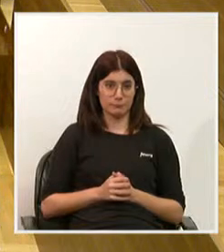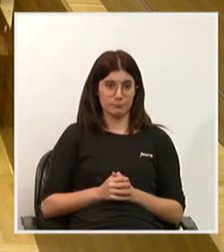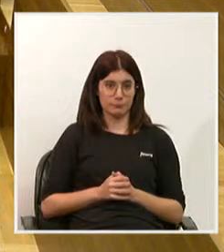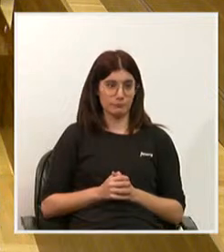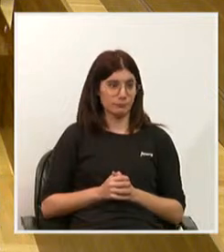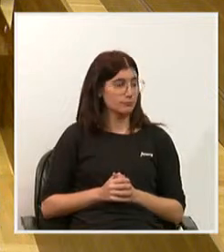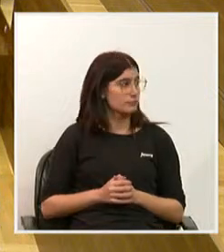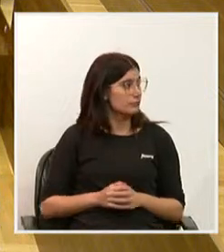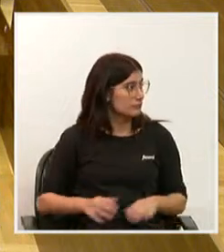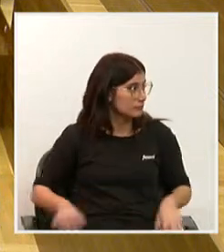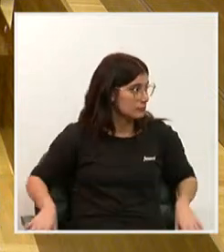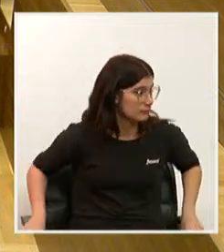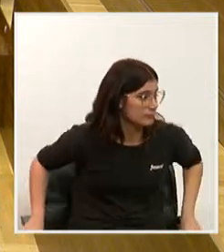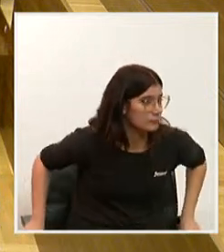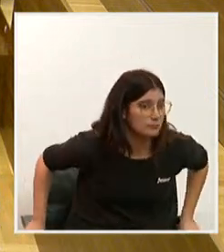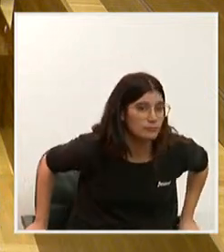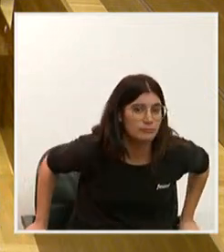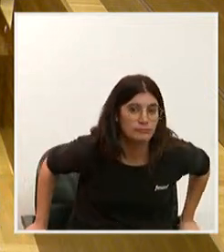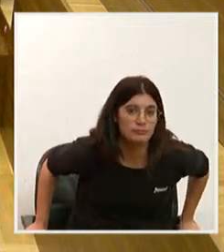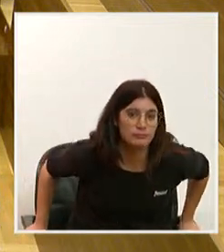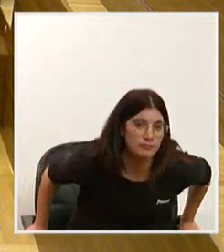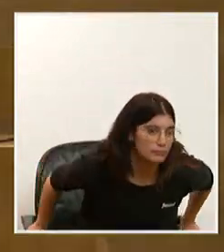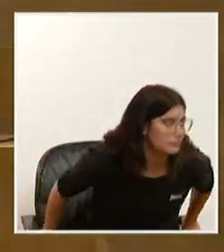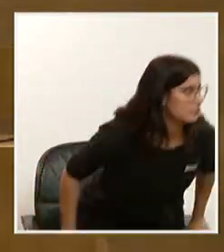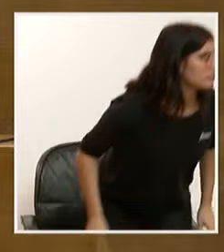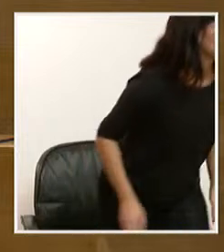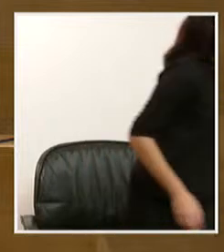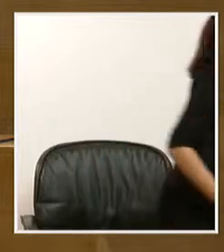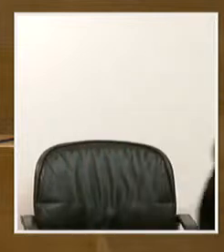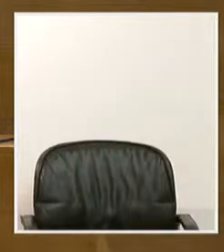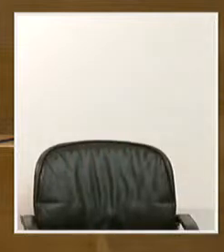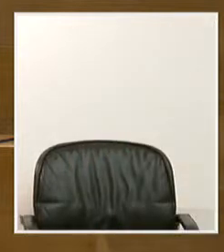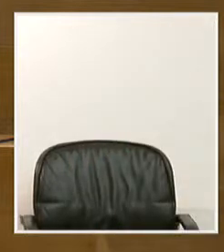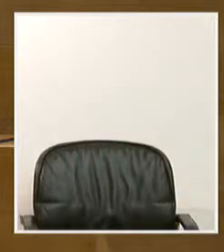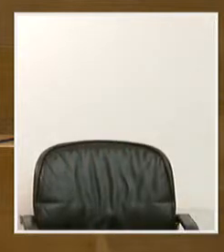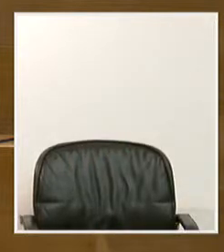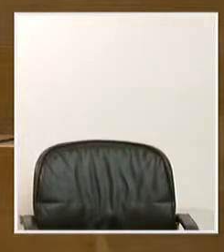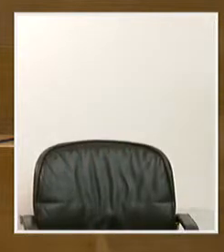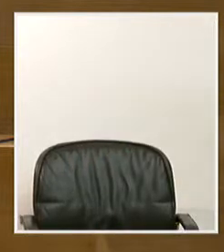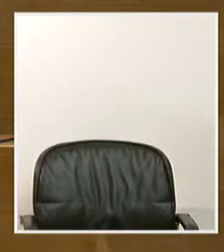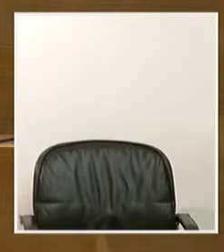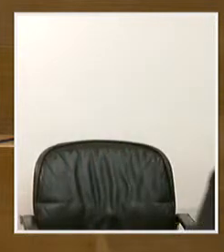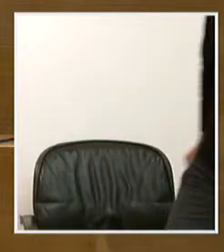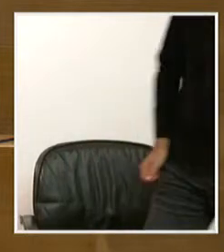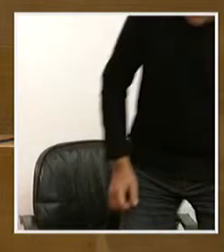peor tiene la palabra el ilustre diputado Fernando